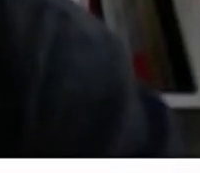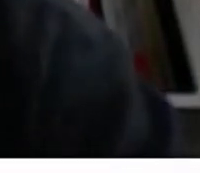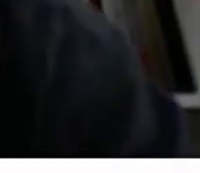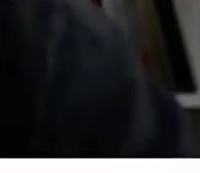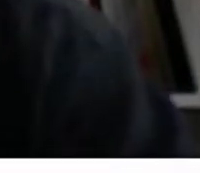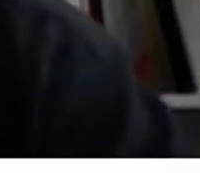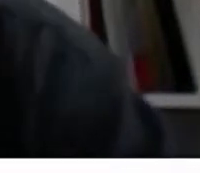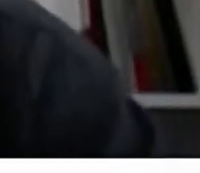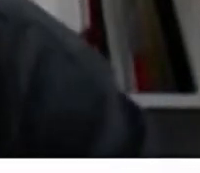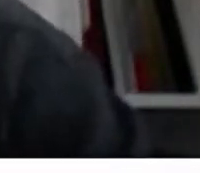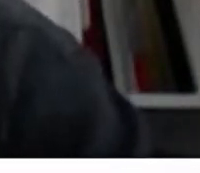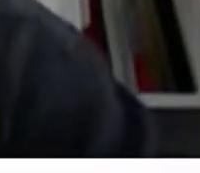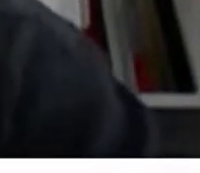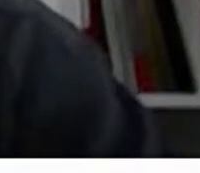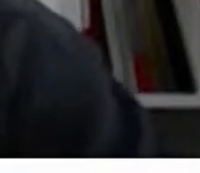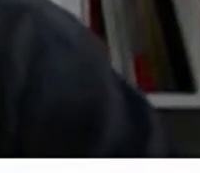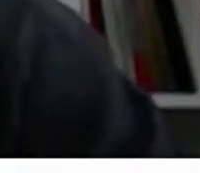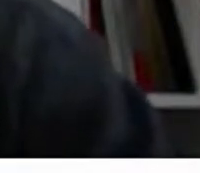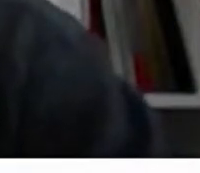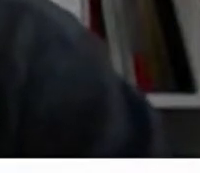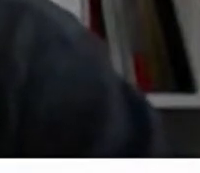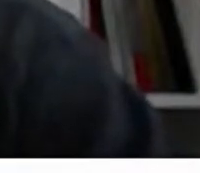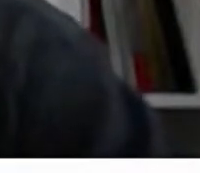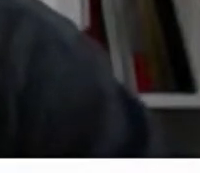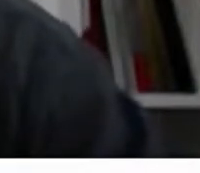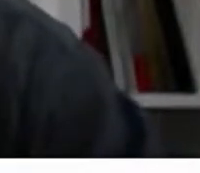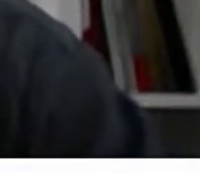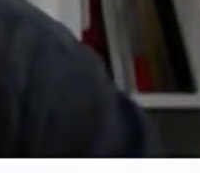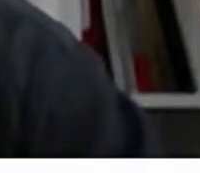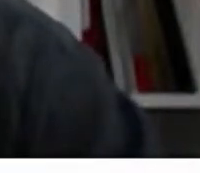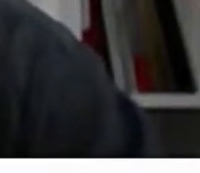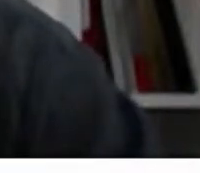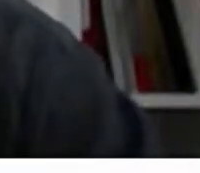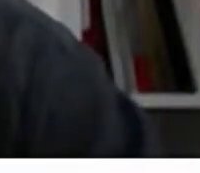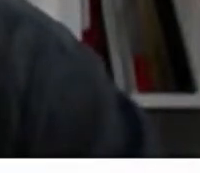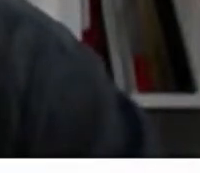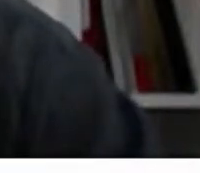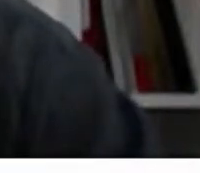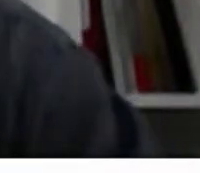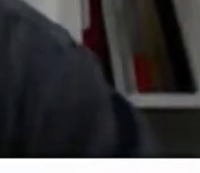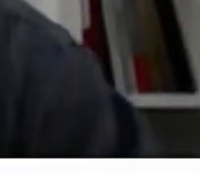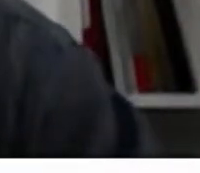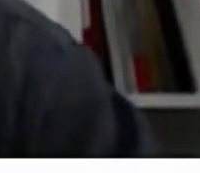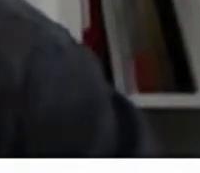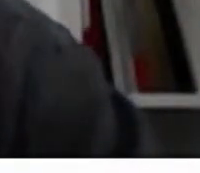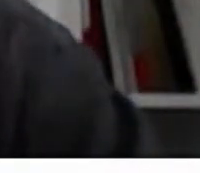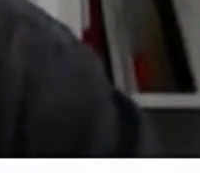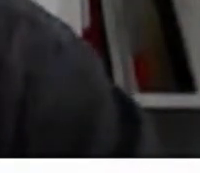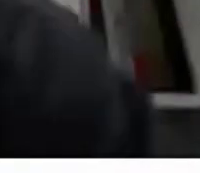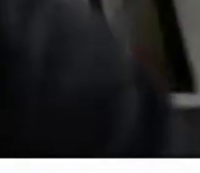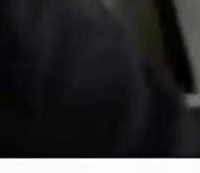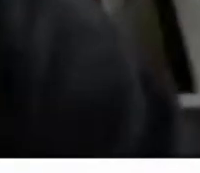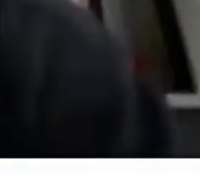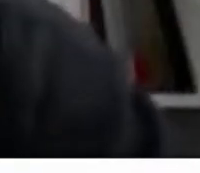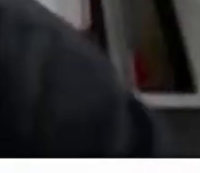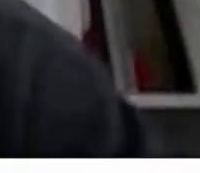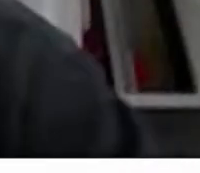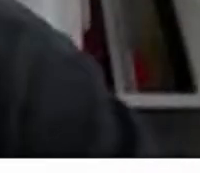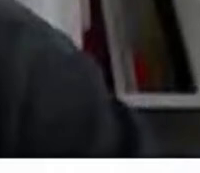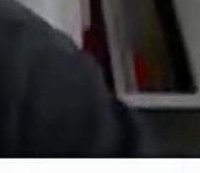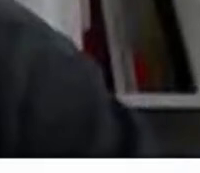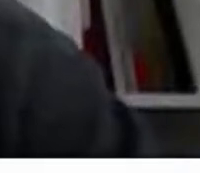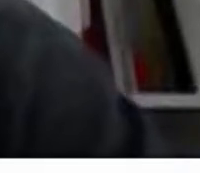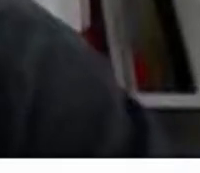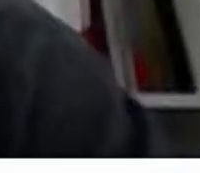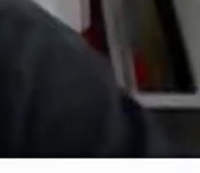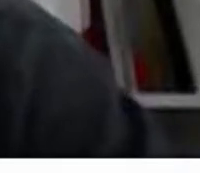y mal celebremos algunos un tuit de un gobernador, la verdad es que nos parece demasiado poco para la